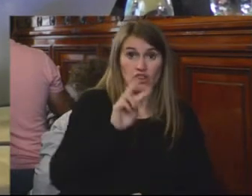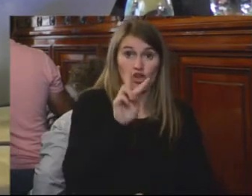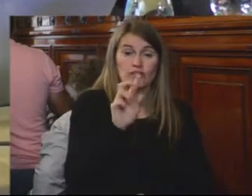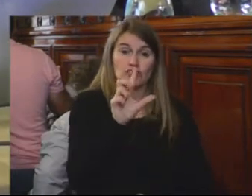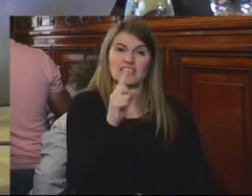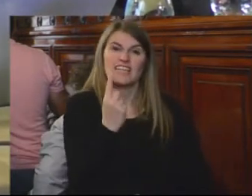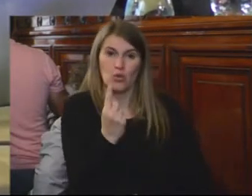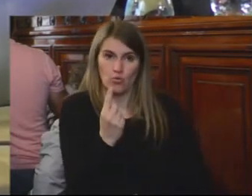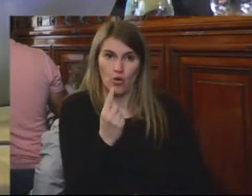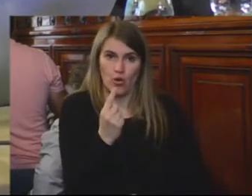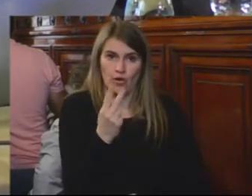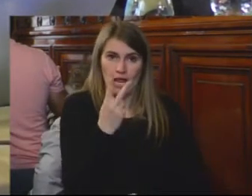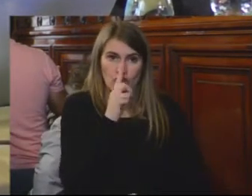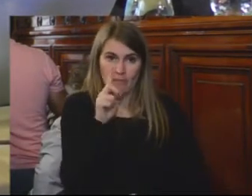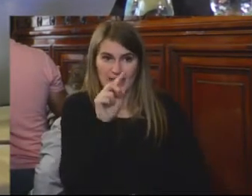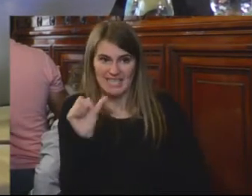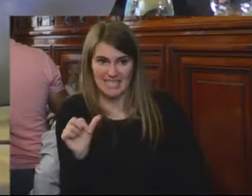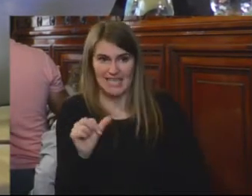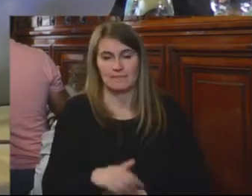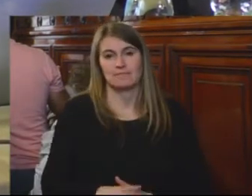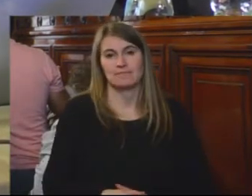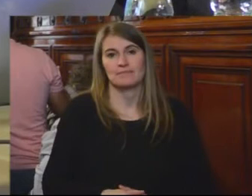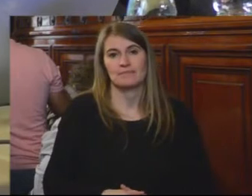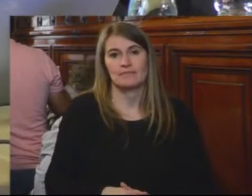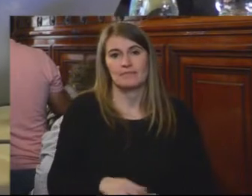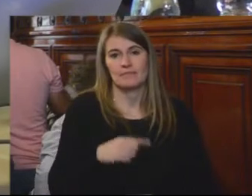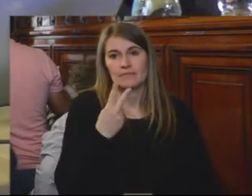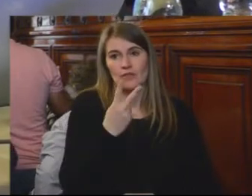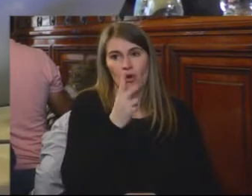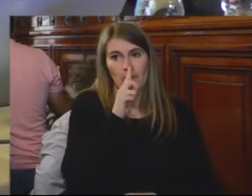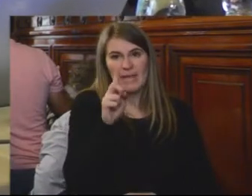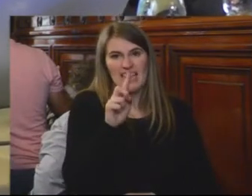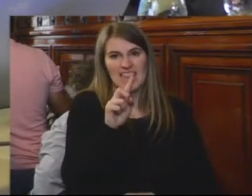2016 y 251 durante 2010 2017